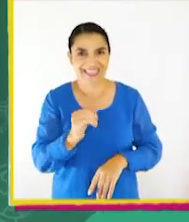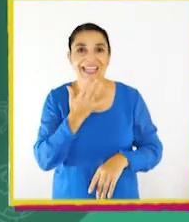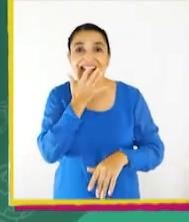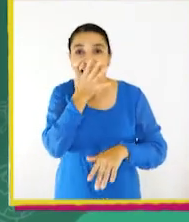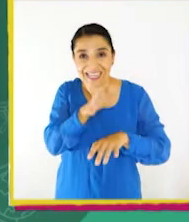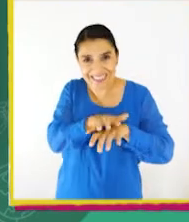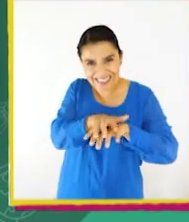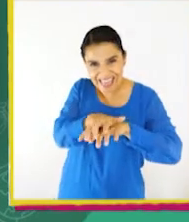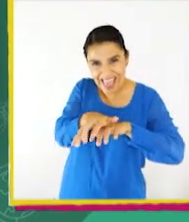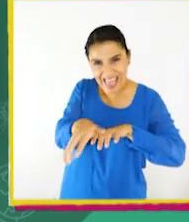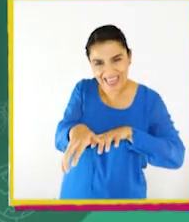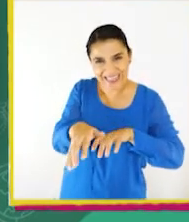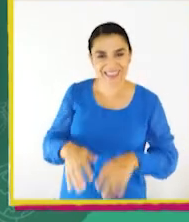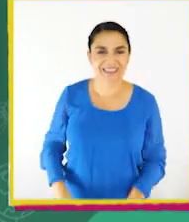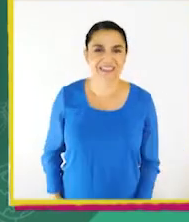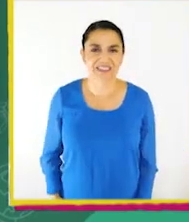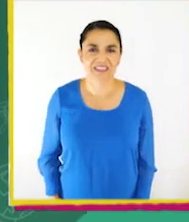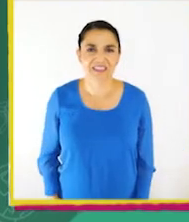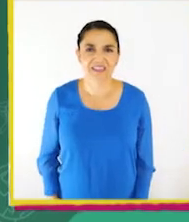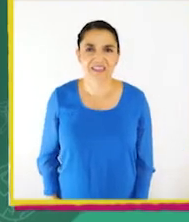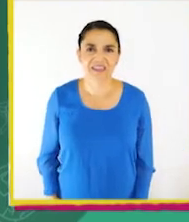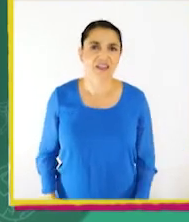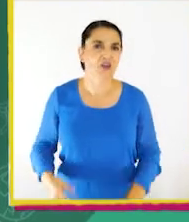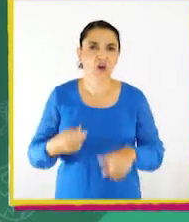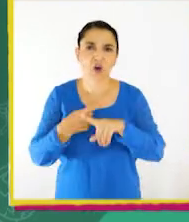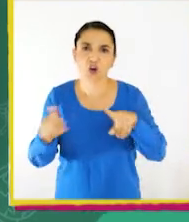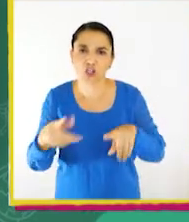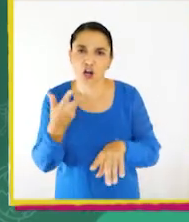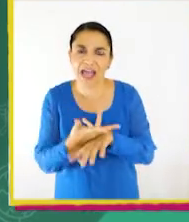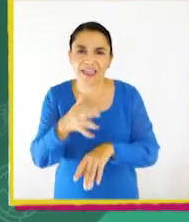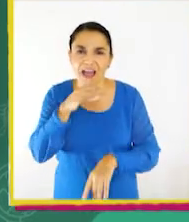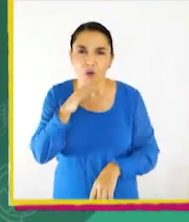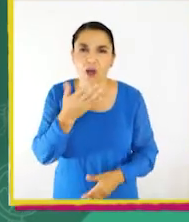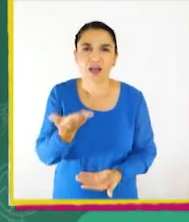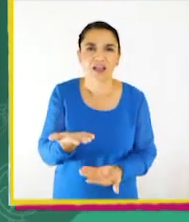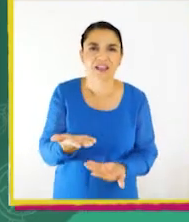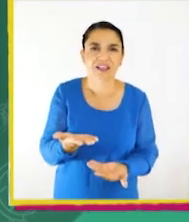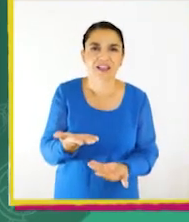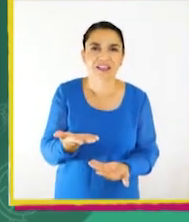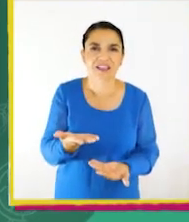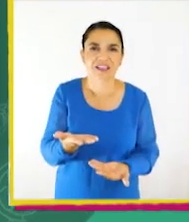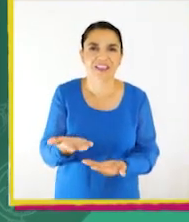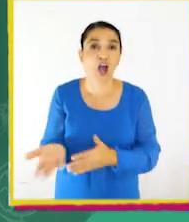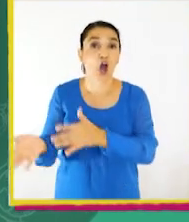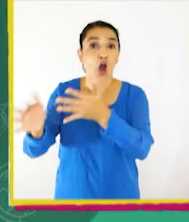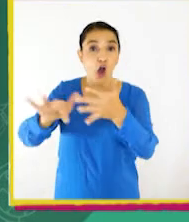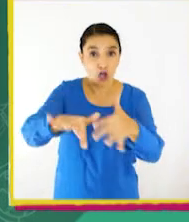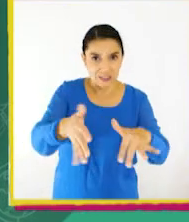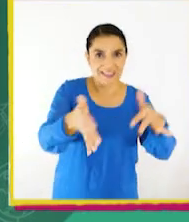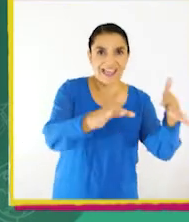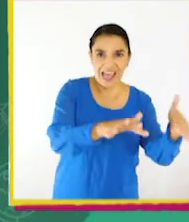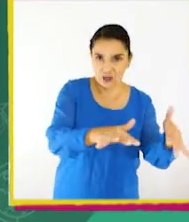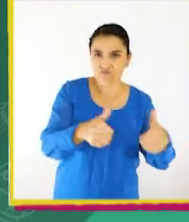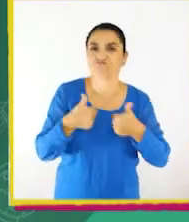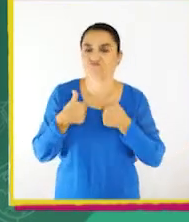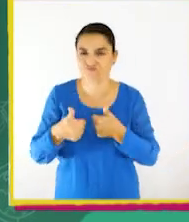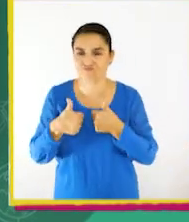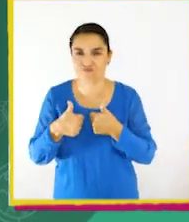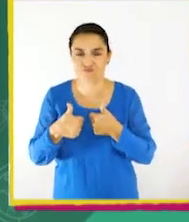¡Exacto! En los glaciares. ¿Dónde más encontramos agua? En los océanos,